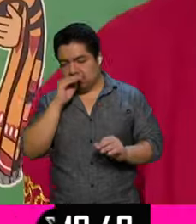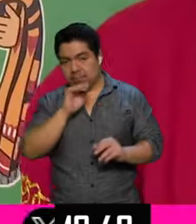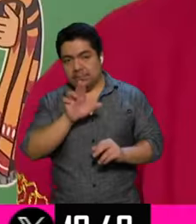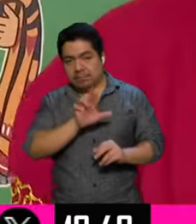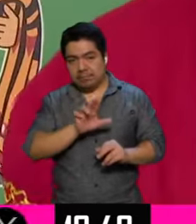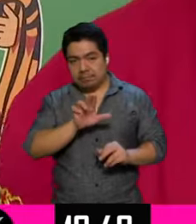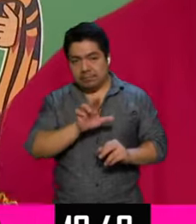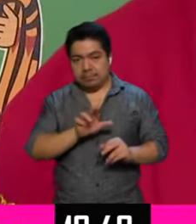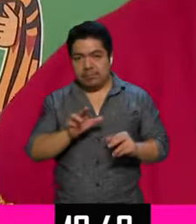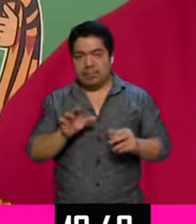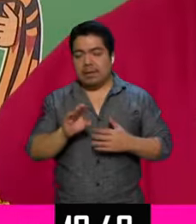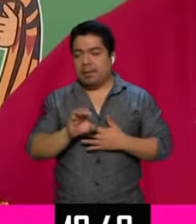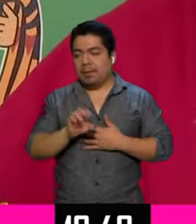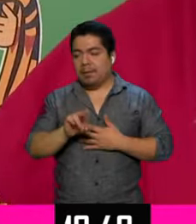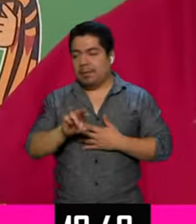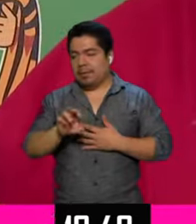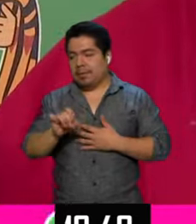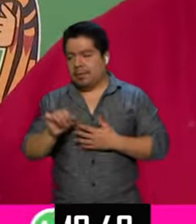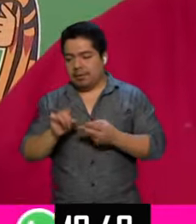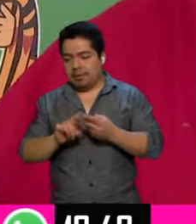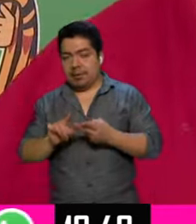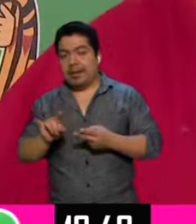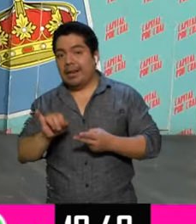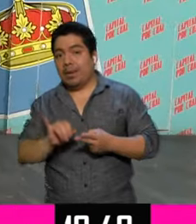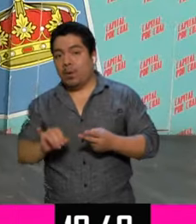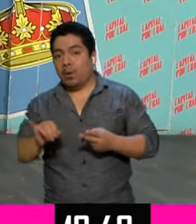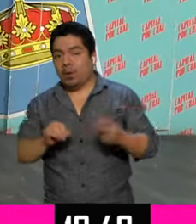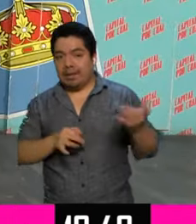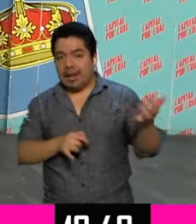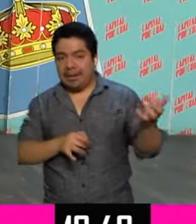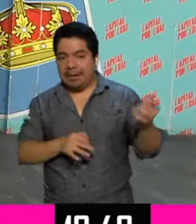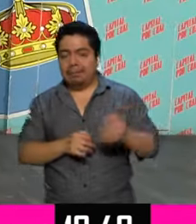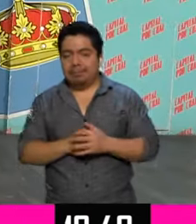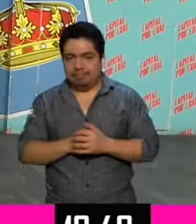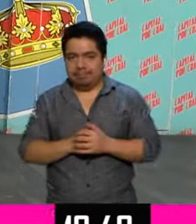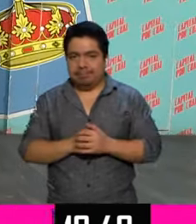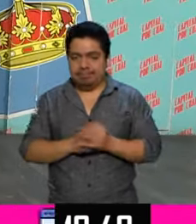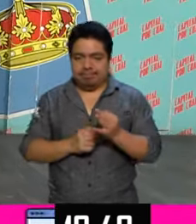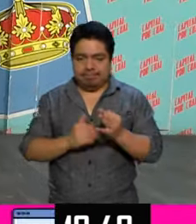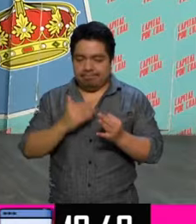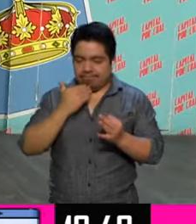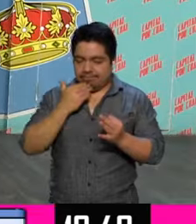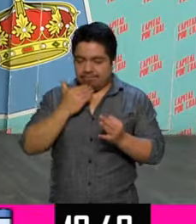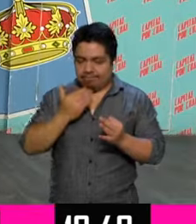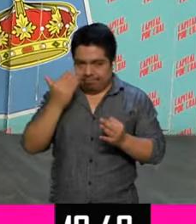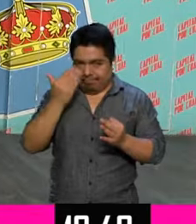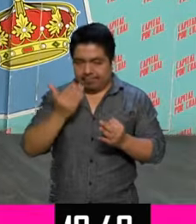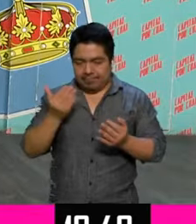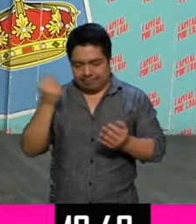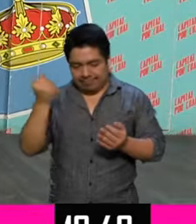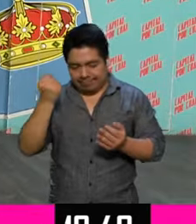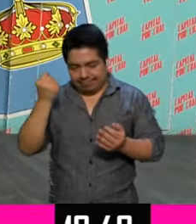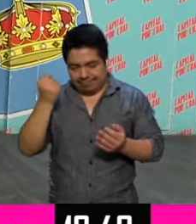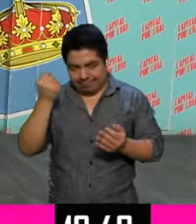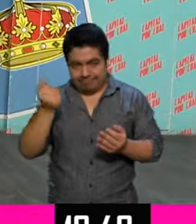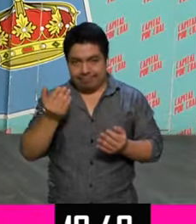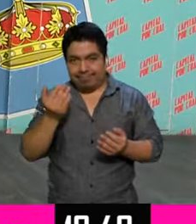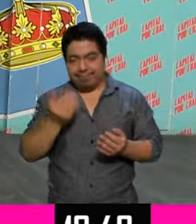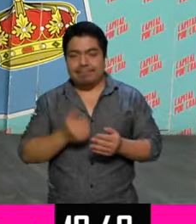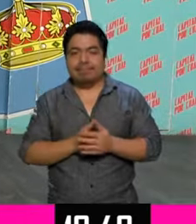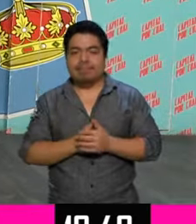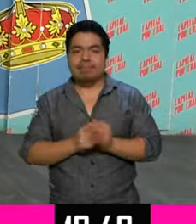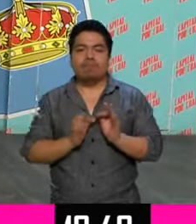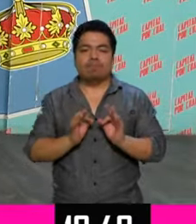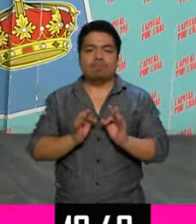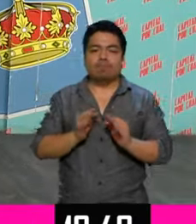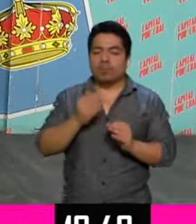martes en Bone Breakers y jueves en Garibaldi. Ahí ya estamos. Está. Un aplauso a los Bone Breakers. Mucho éxito. Hoy en la